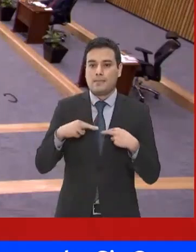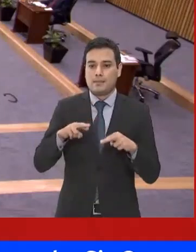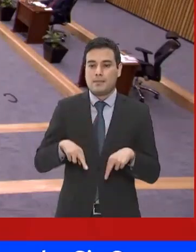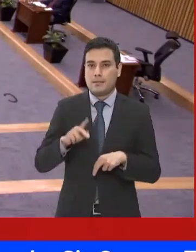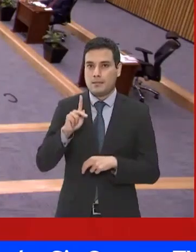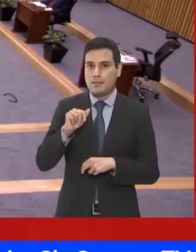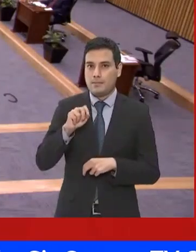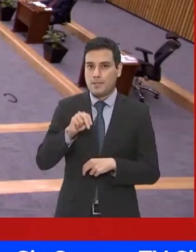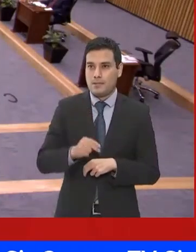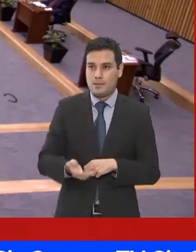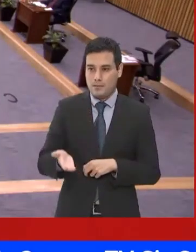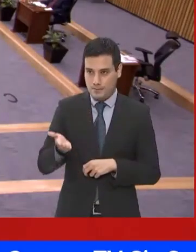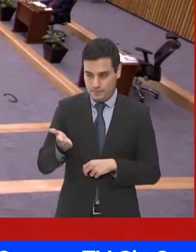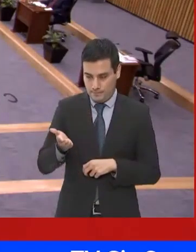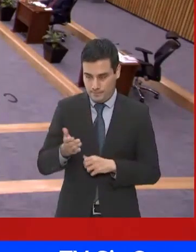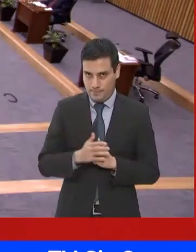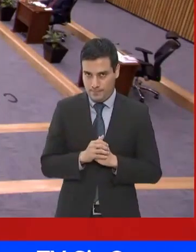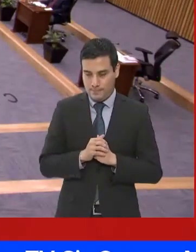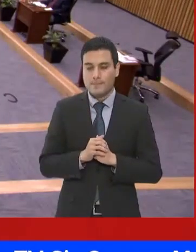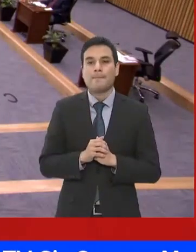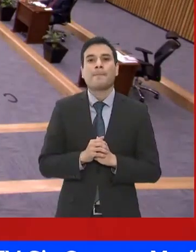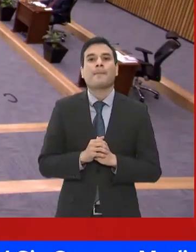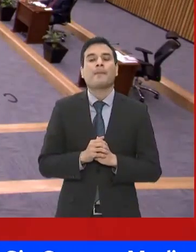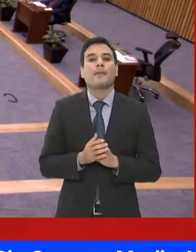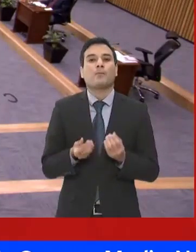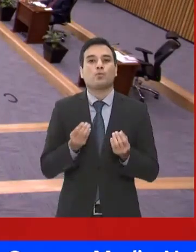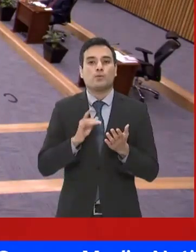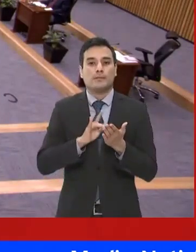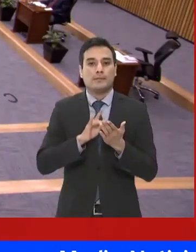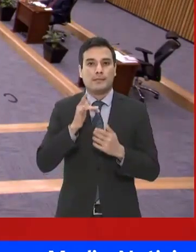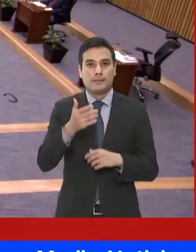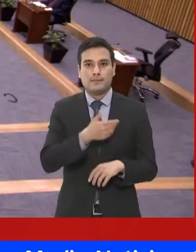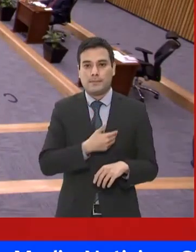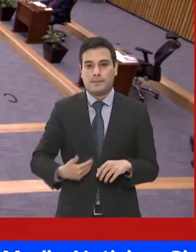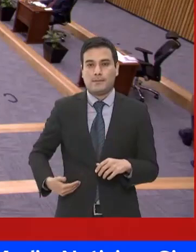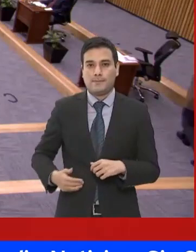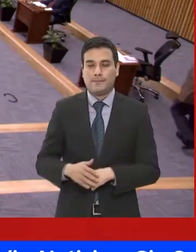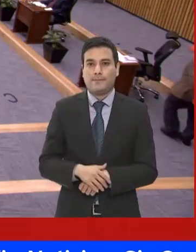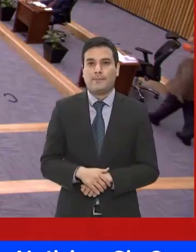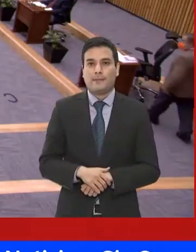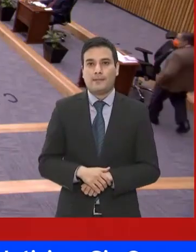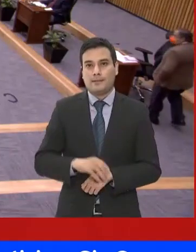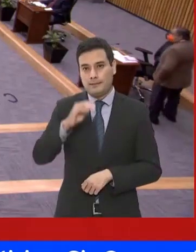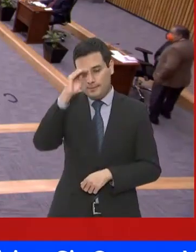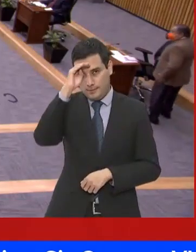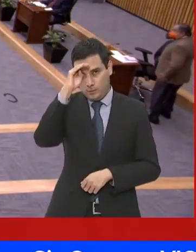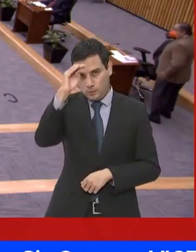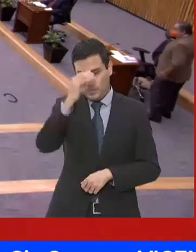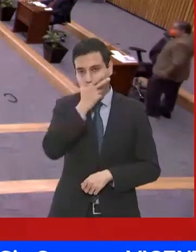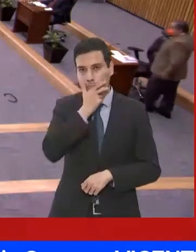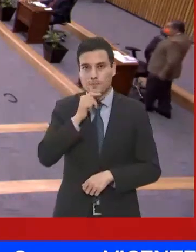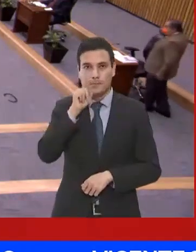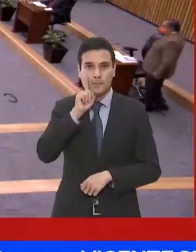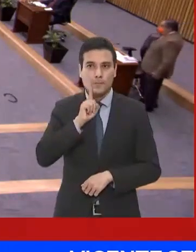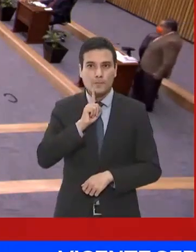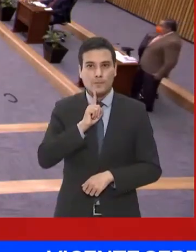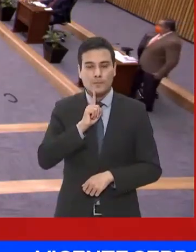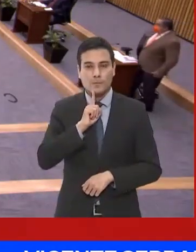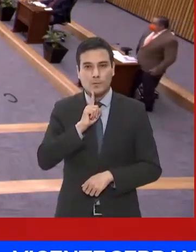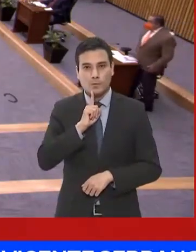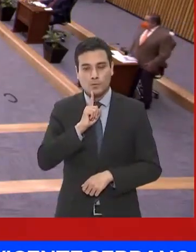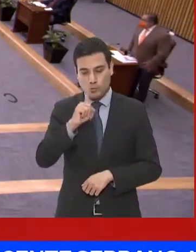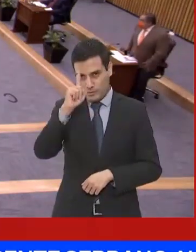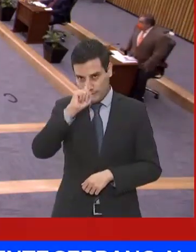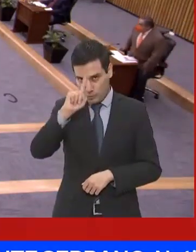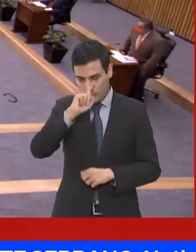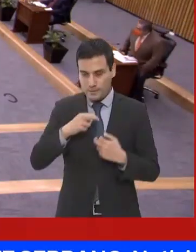Entonces, en conclusión, Vicente, es chocante porque por un lado se